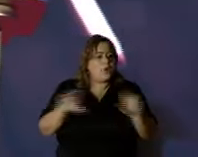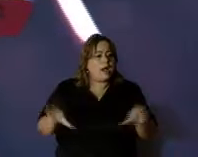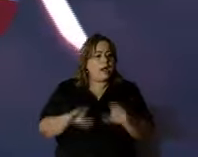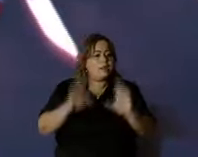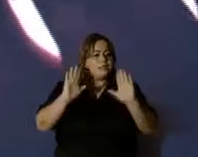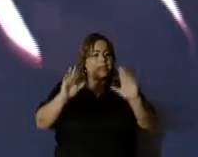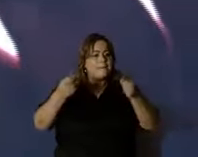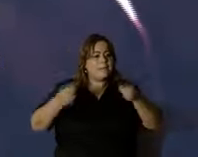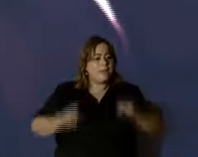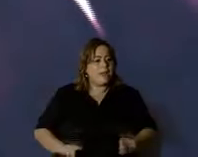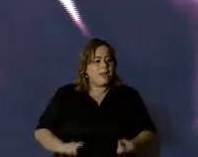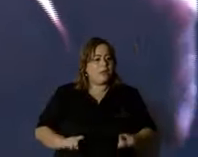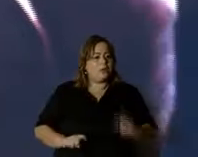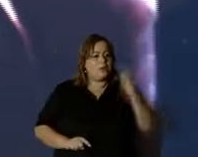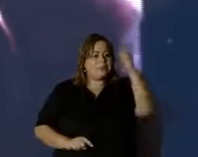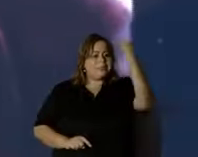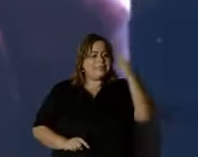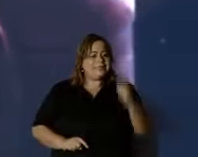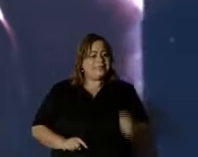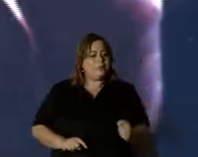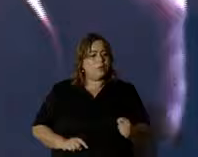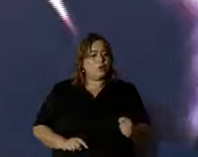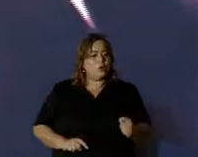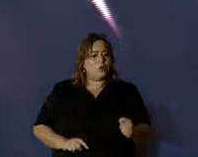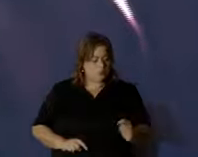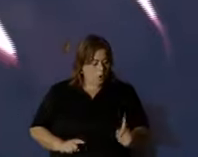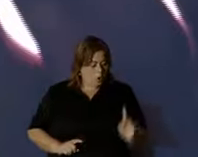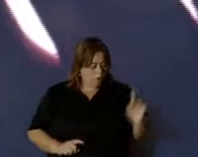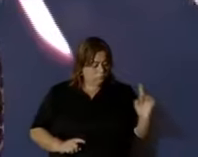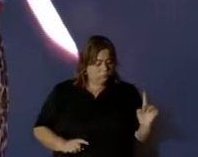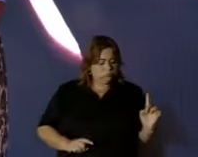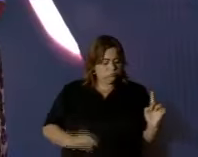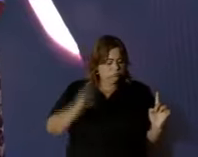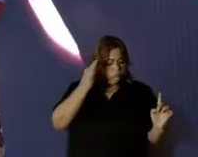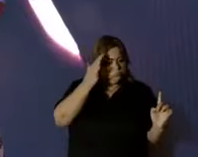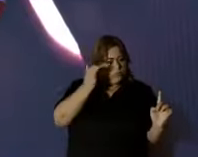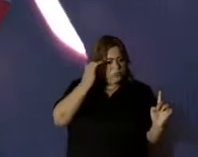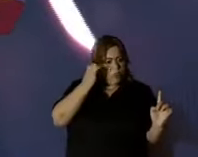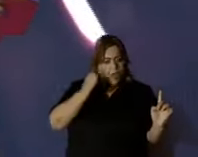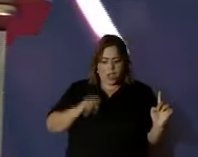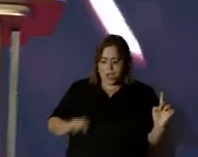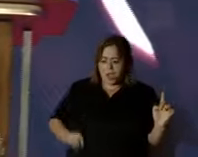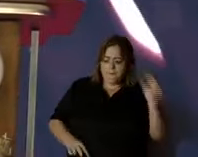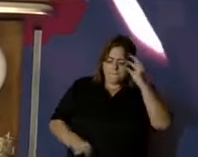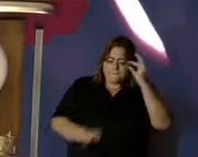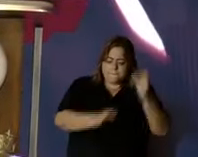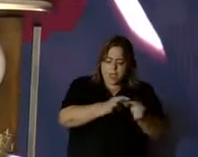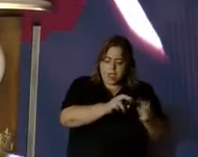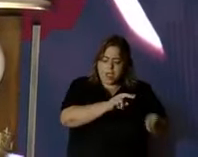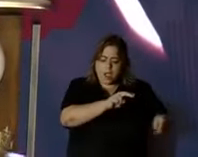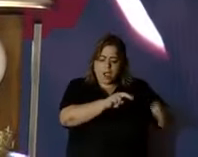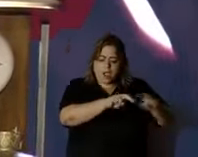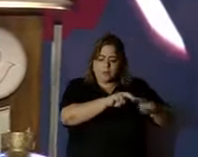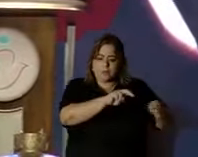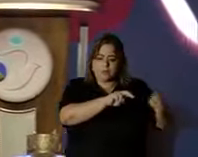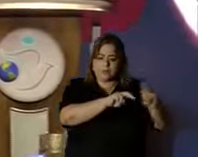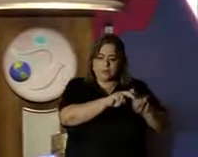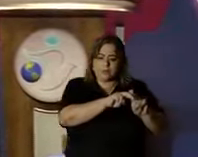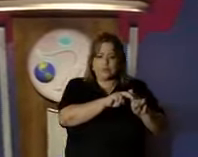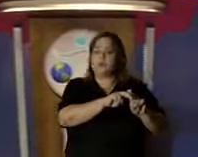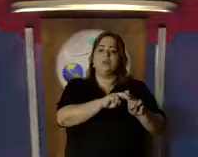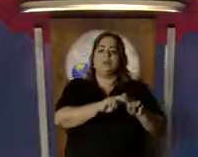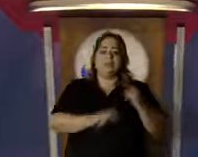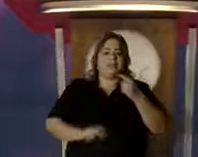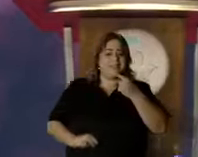los testimonios de la gente provocaron que Jairo creciera su fe. Y dice la Biblia que no vino a decirle,